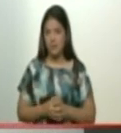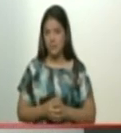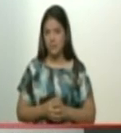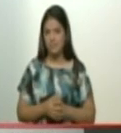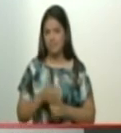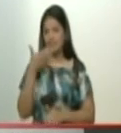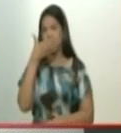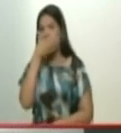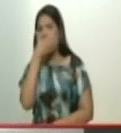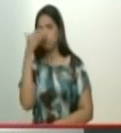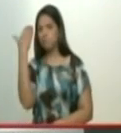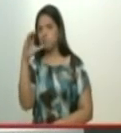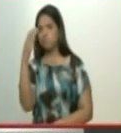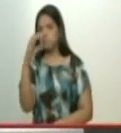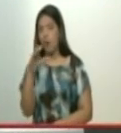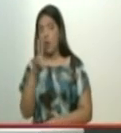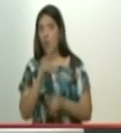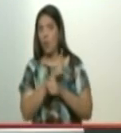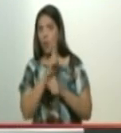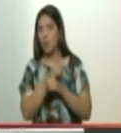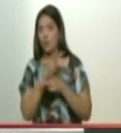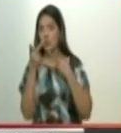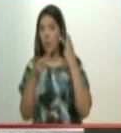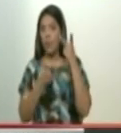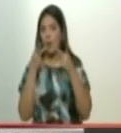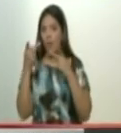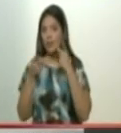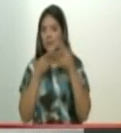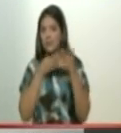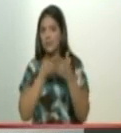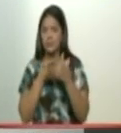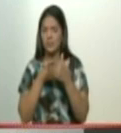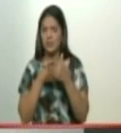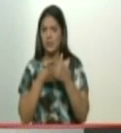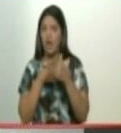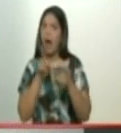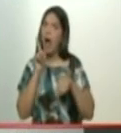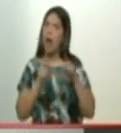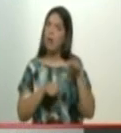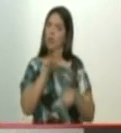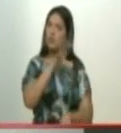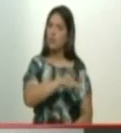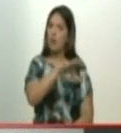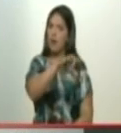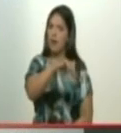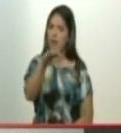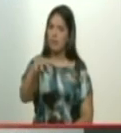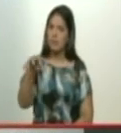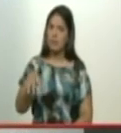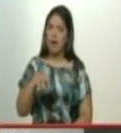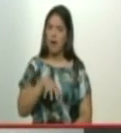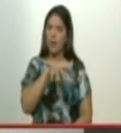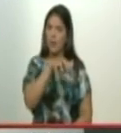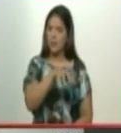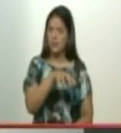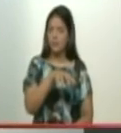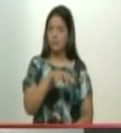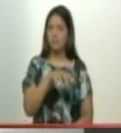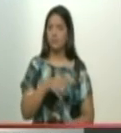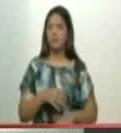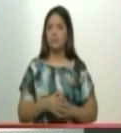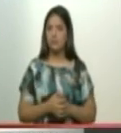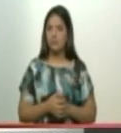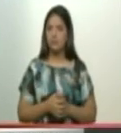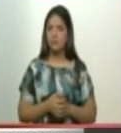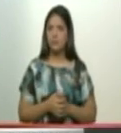AMPA paramilitarizada con usos políticos. No es por nada que algunos estados han estado creciendo en